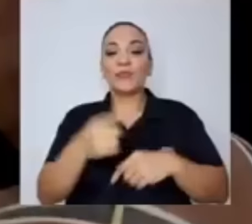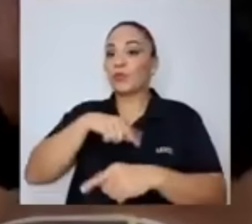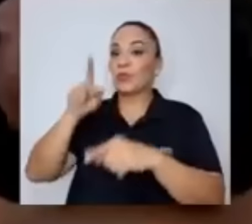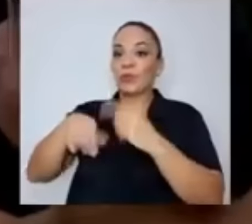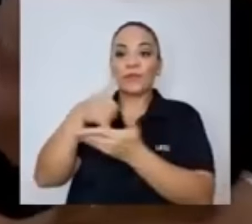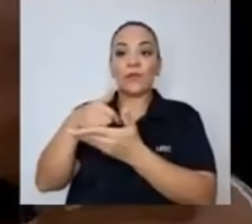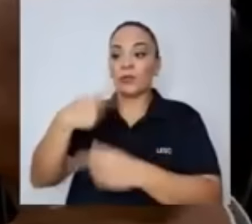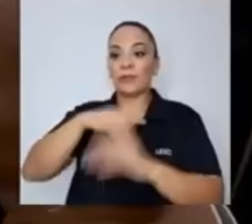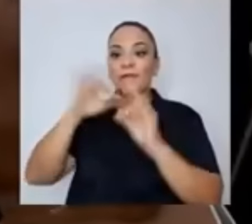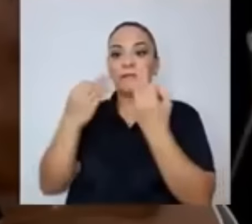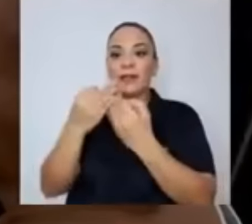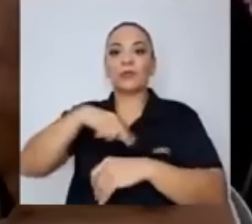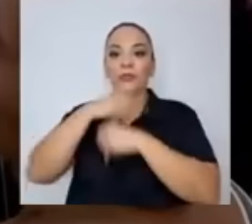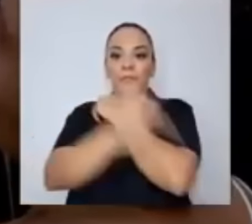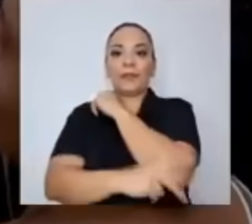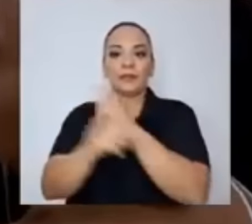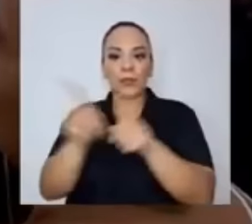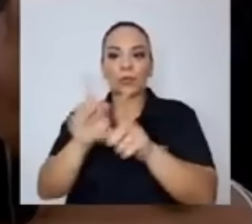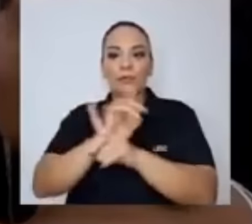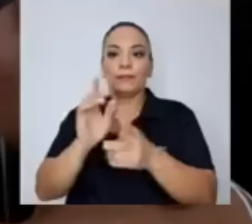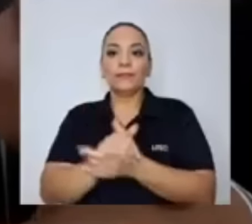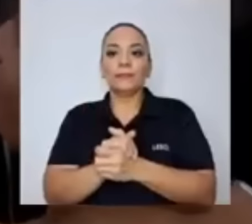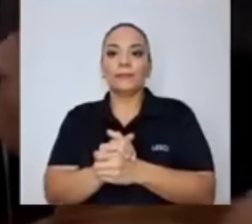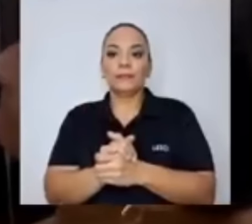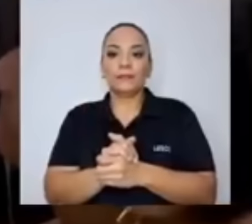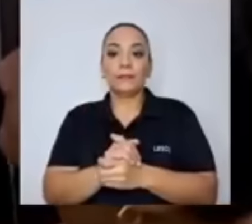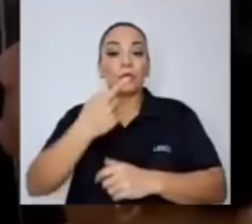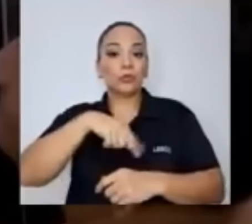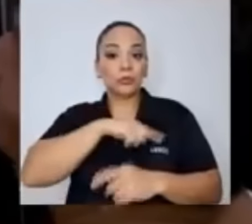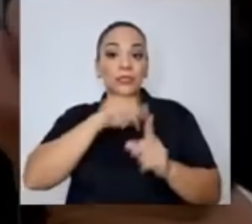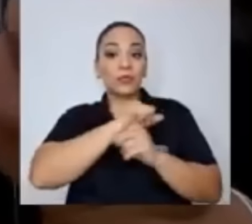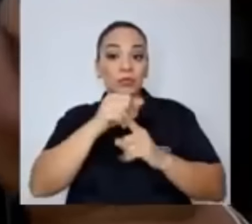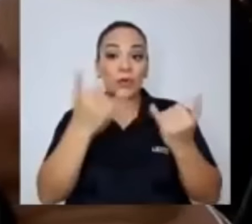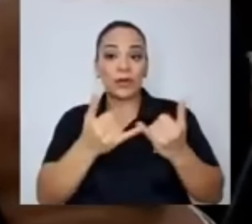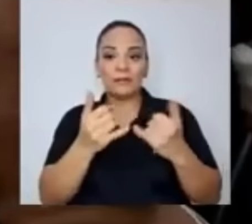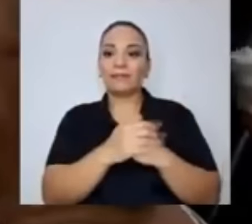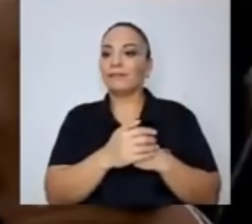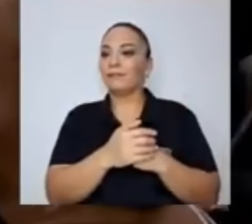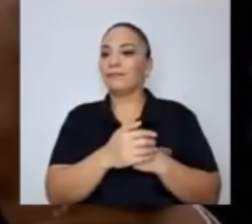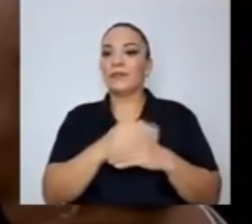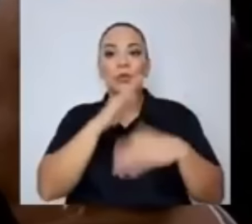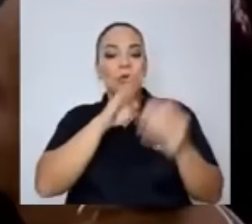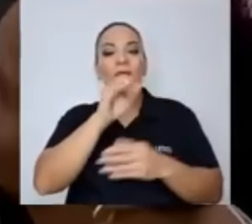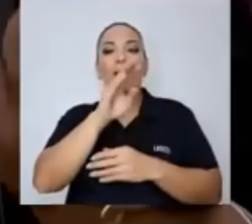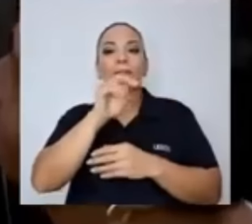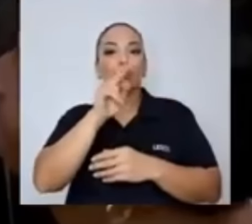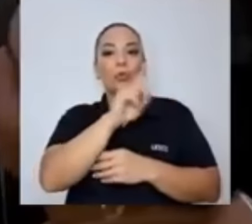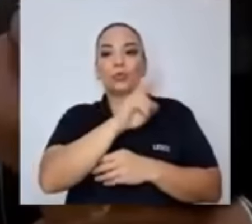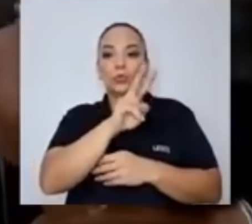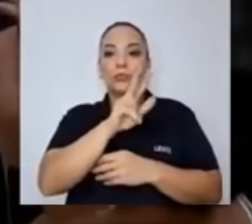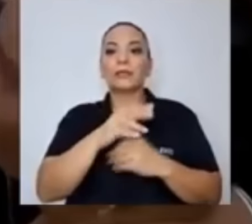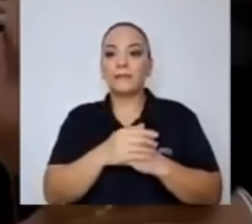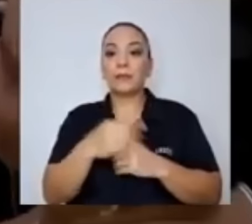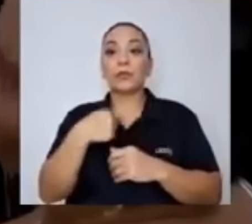nuestra familia ni a nuestro país. Sí, porque ya lo que estamos pasando, la situación que estamos pasando, todo Bambú 1, 2 y 3. Con